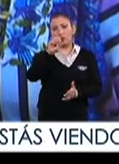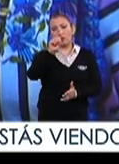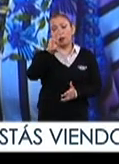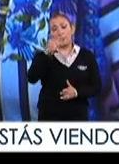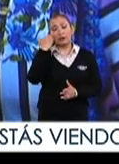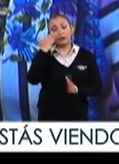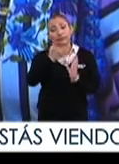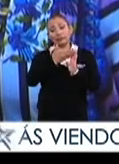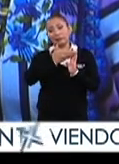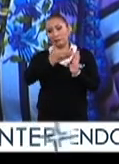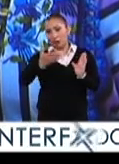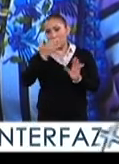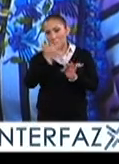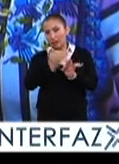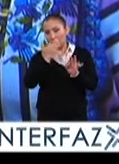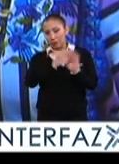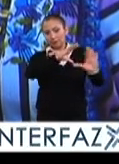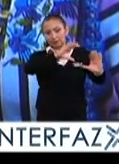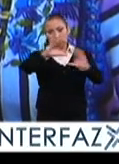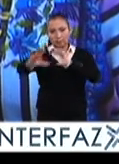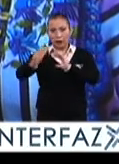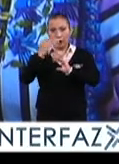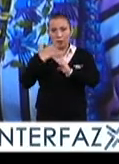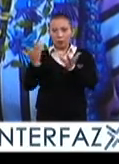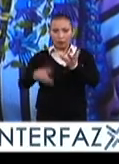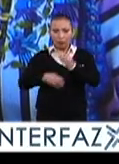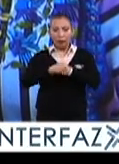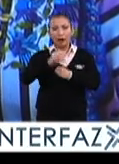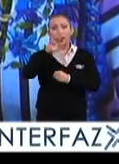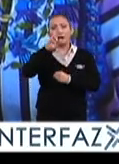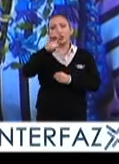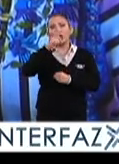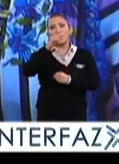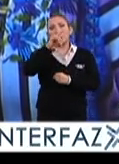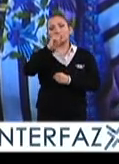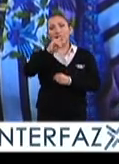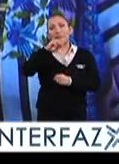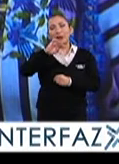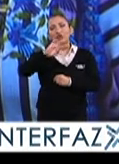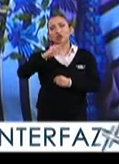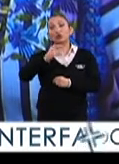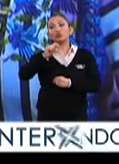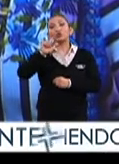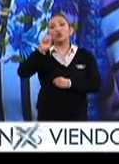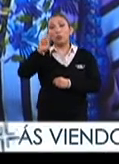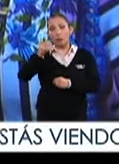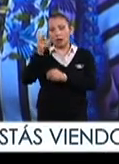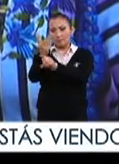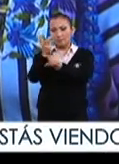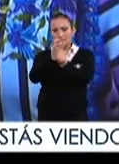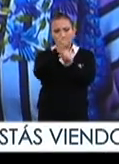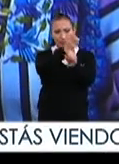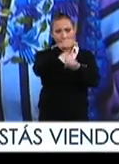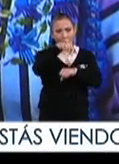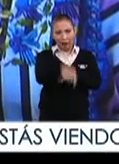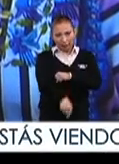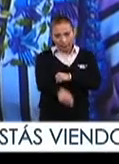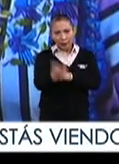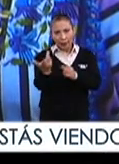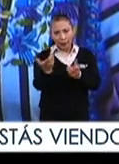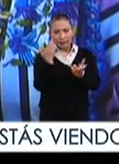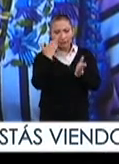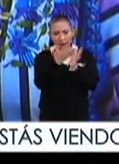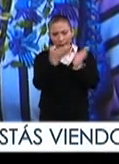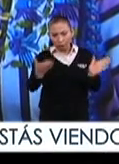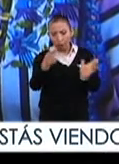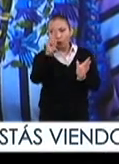ciclo de la Cátedra Extraordinaria Rigoberta Menchú Tum. Y hemos invitado para este